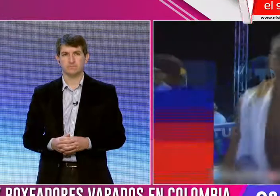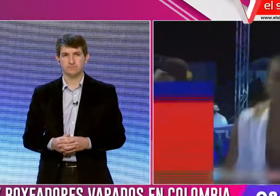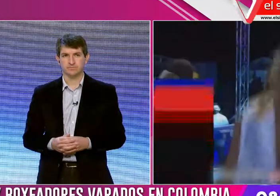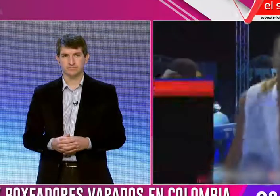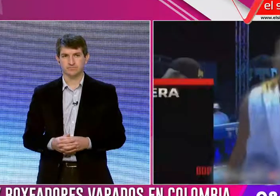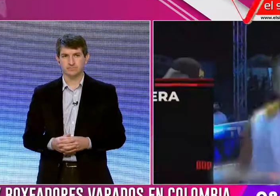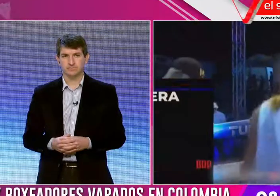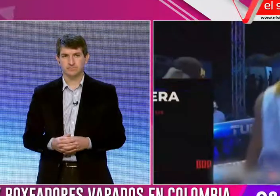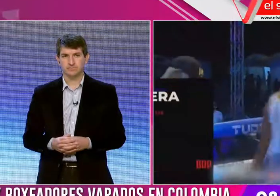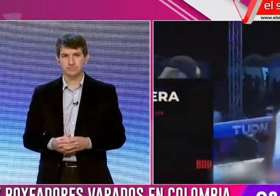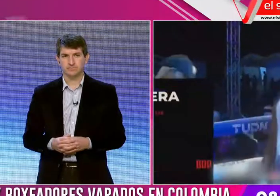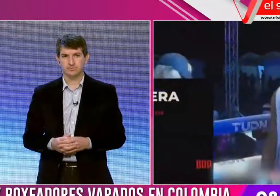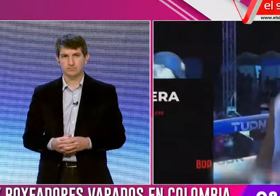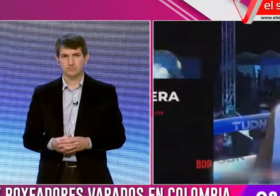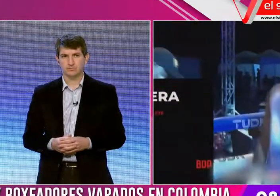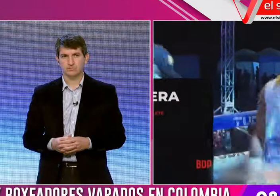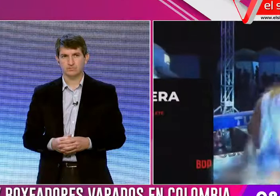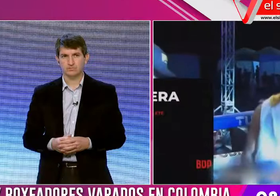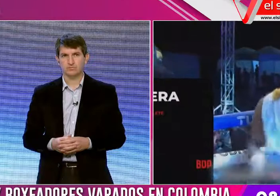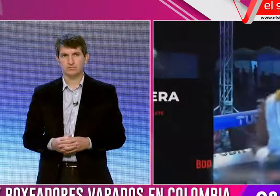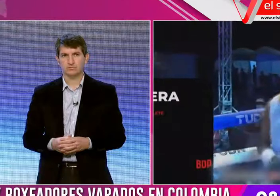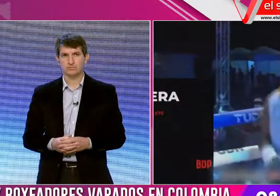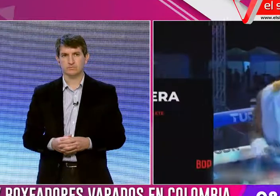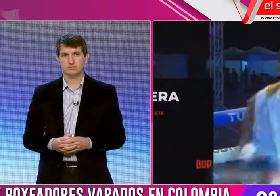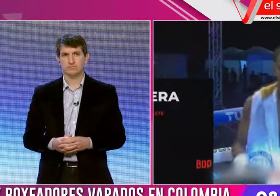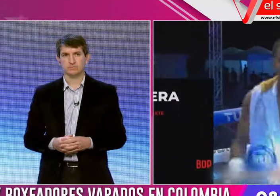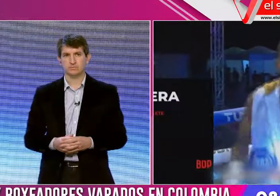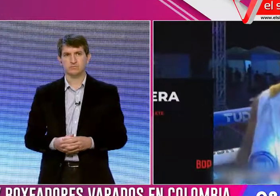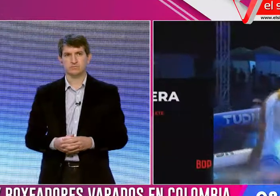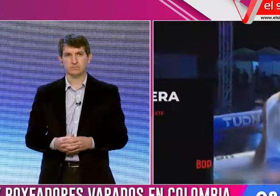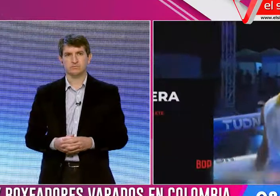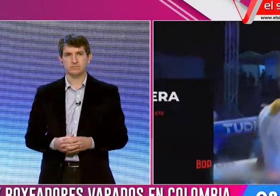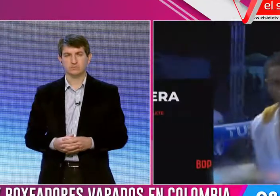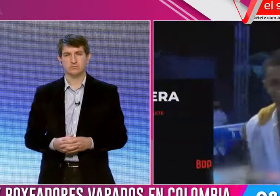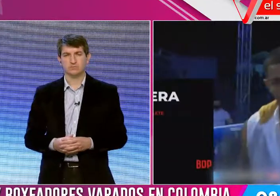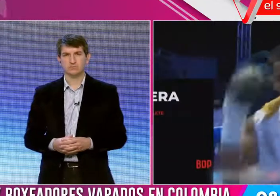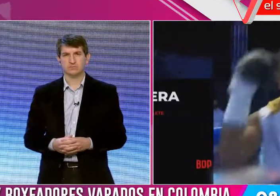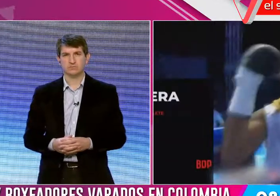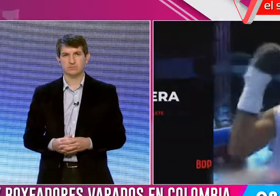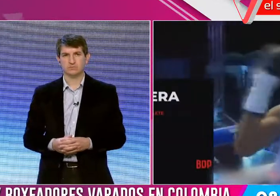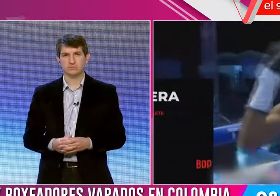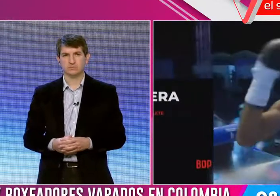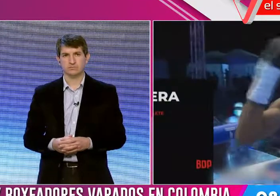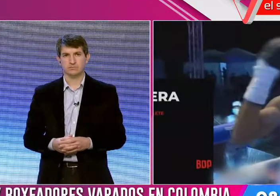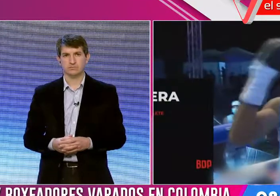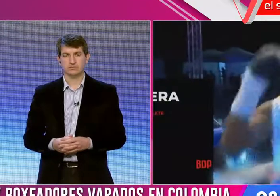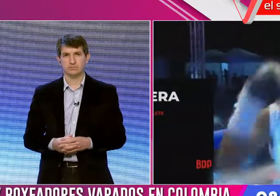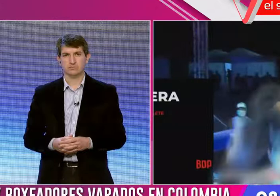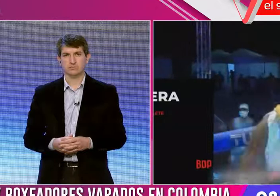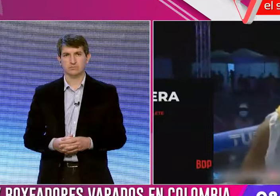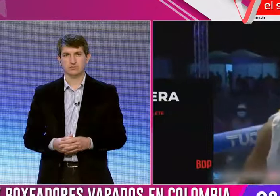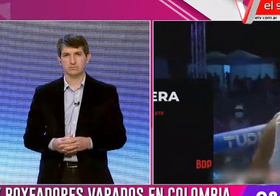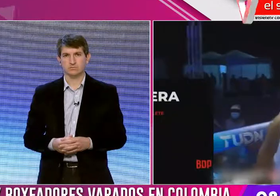acá con Carpintero, Guillermo Carpintero, un dirigente de la Federación